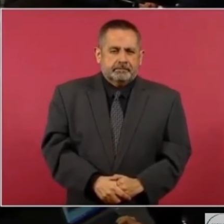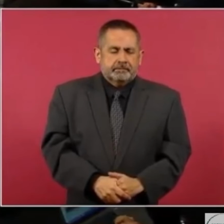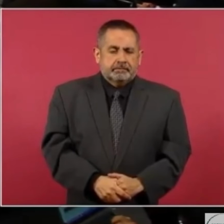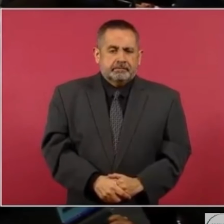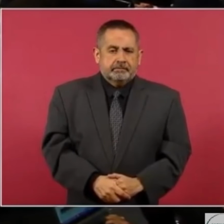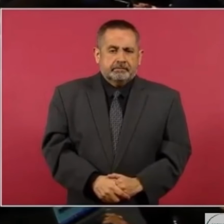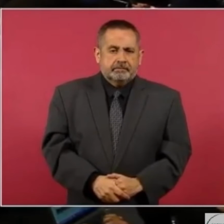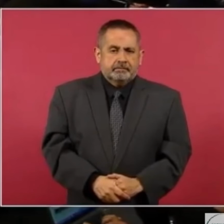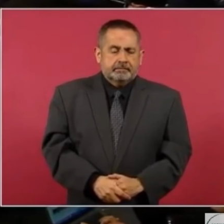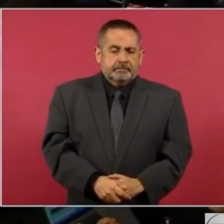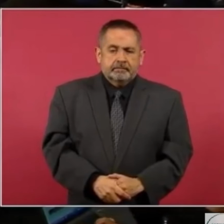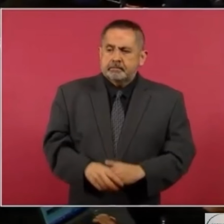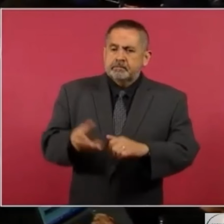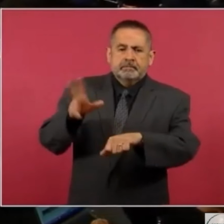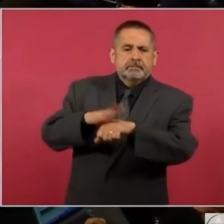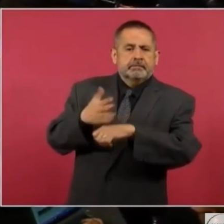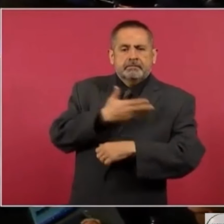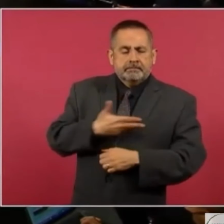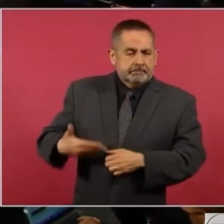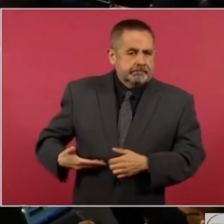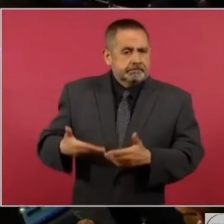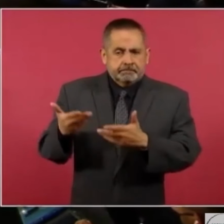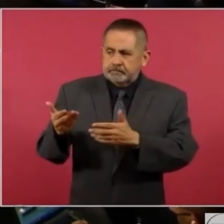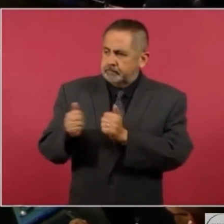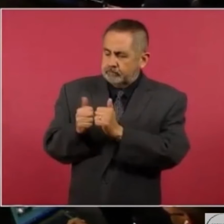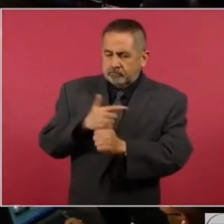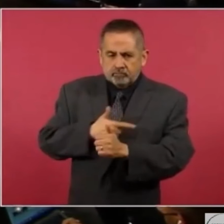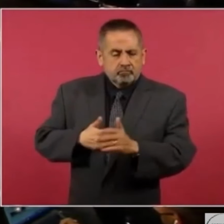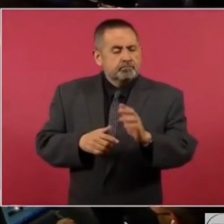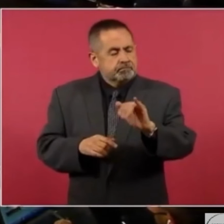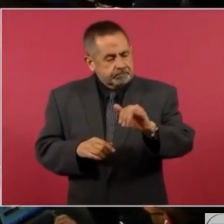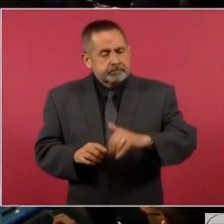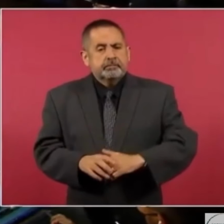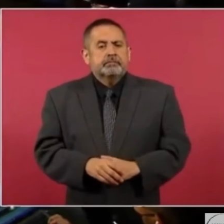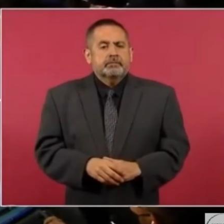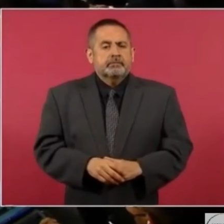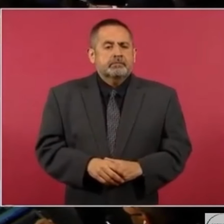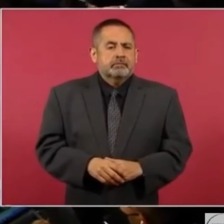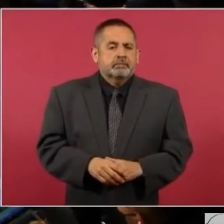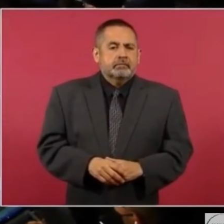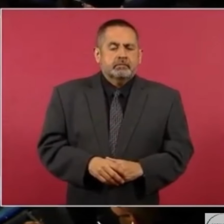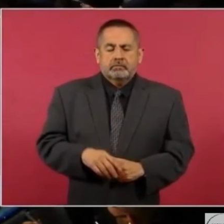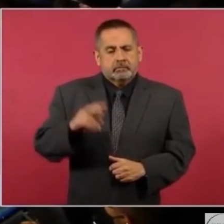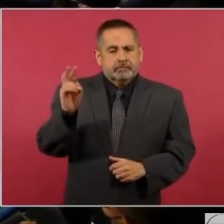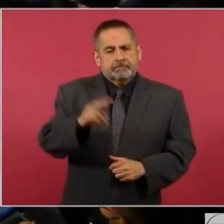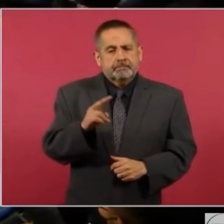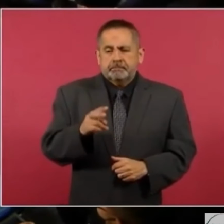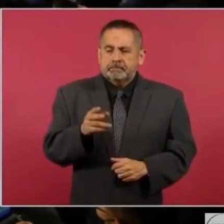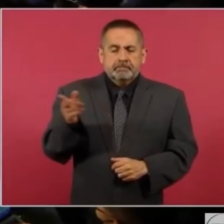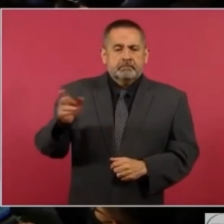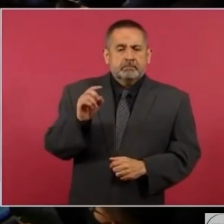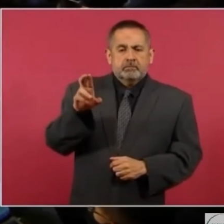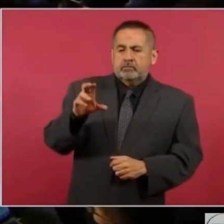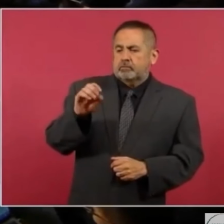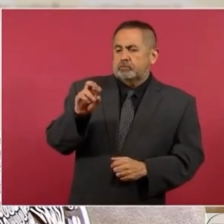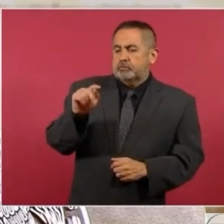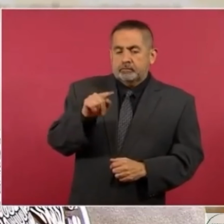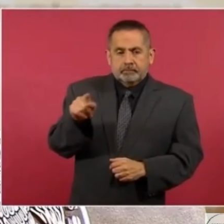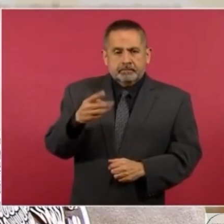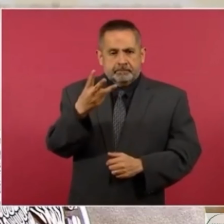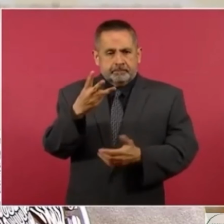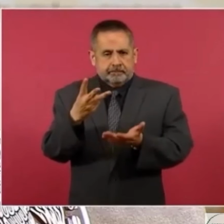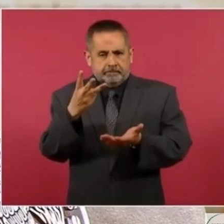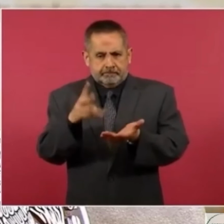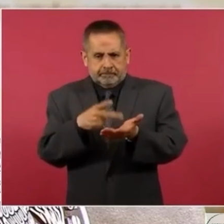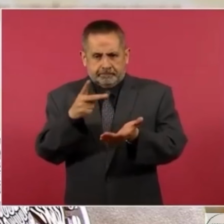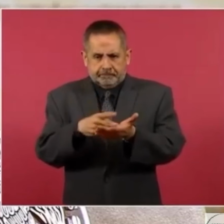Con su permiso, presidente. Con mucho gusto, maestro. Sí, efectivamente, a lo que se refirió el doctor Cortés, porque ya es la tercera vez que usted menciona